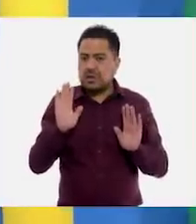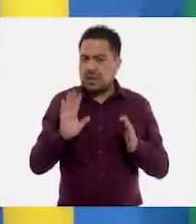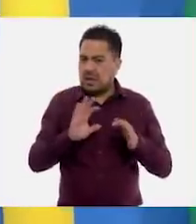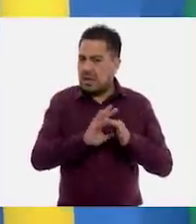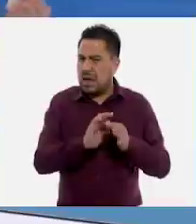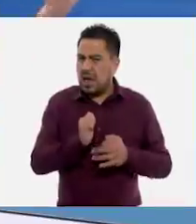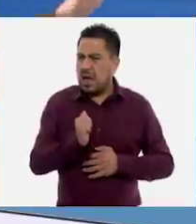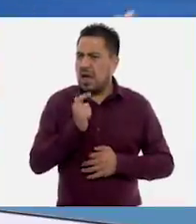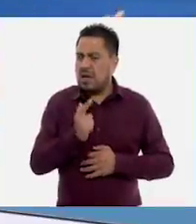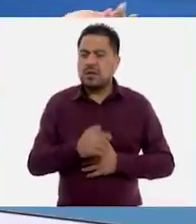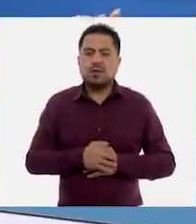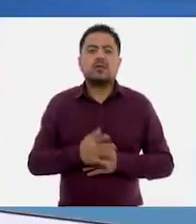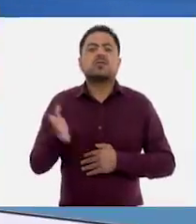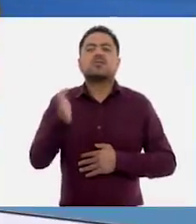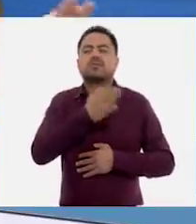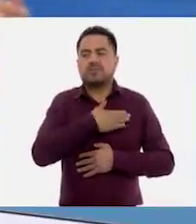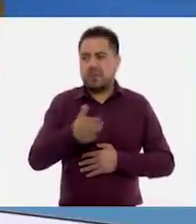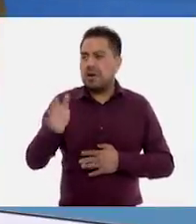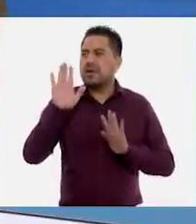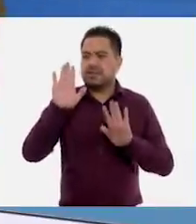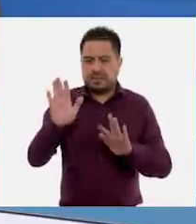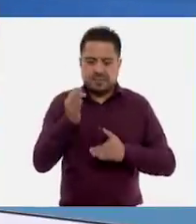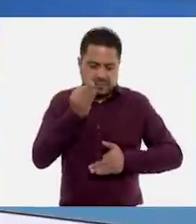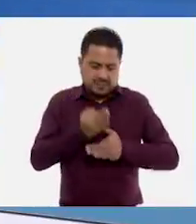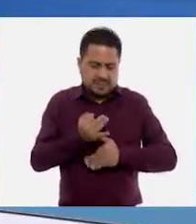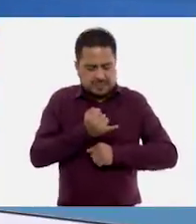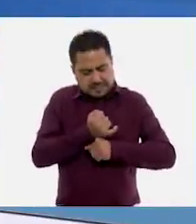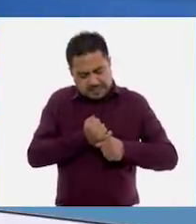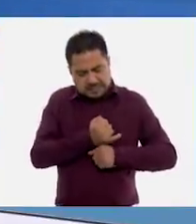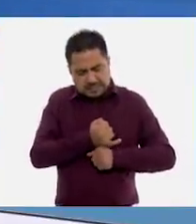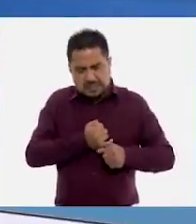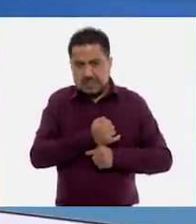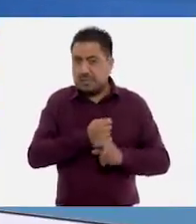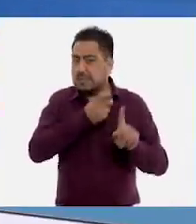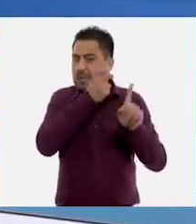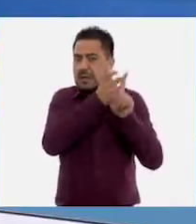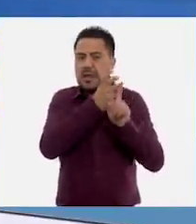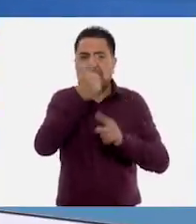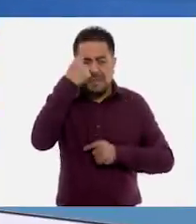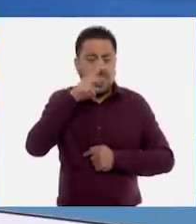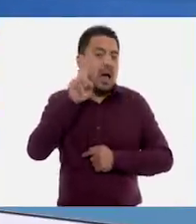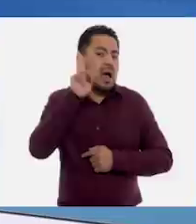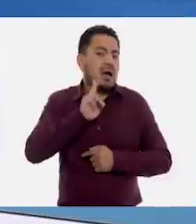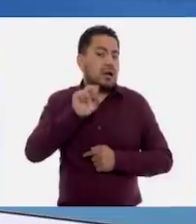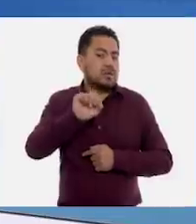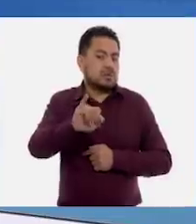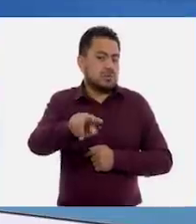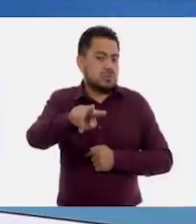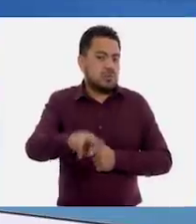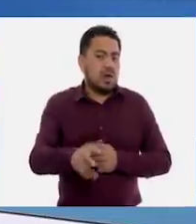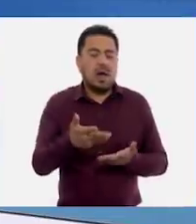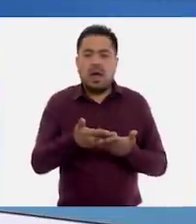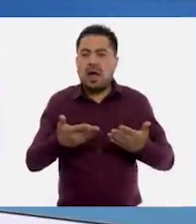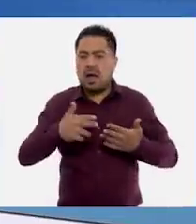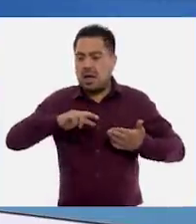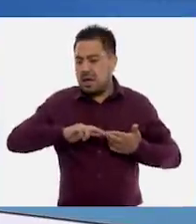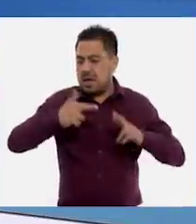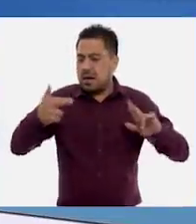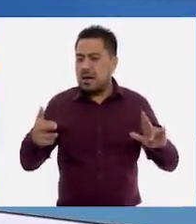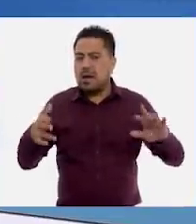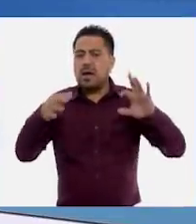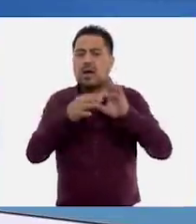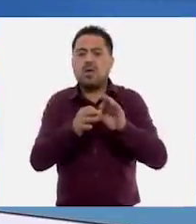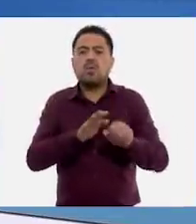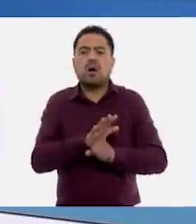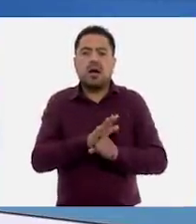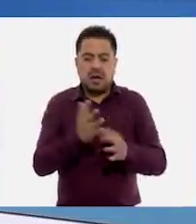ver? Bueno, Alfonso, vamos a analizar esto para ver si es cierto que hay una relación entre